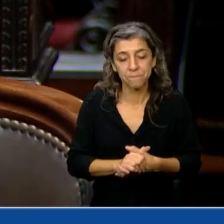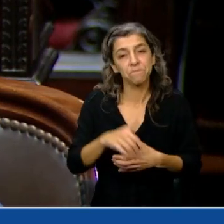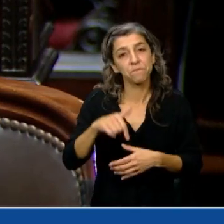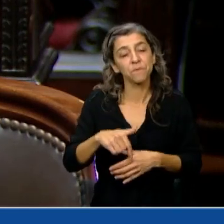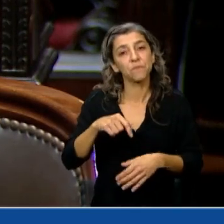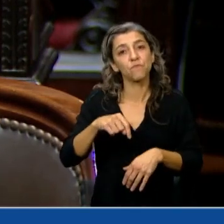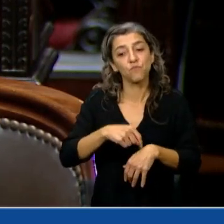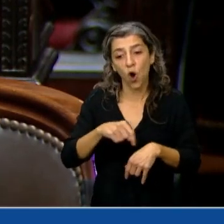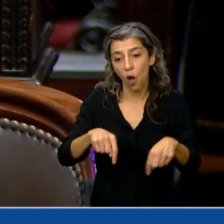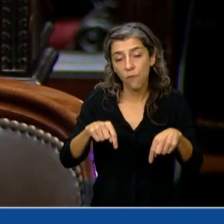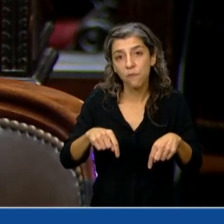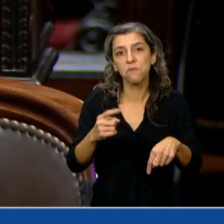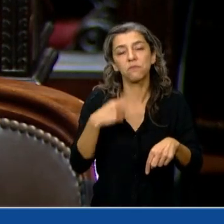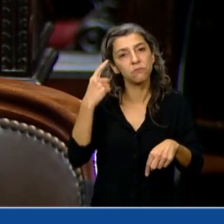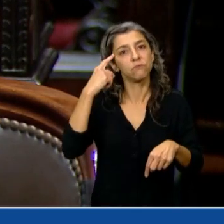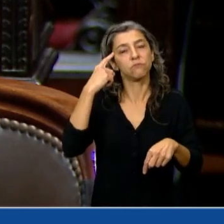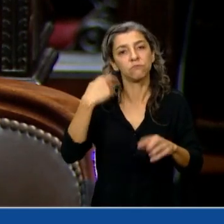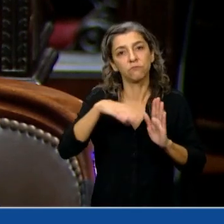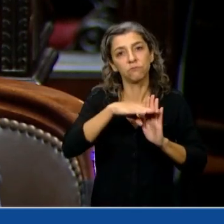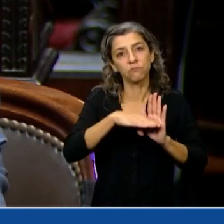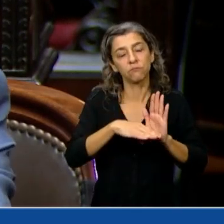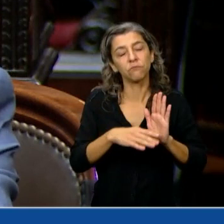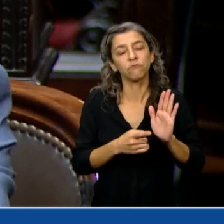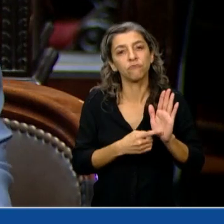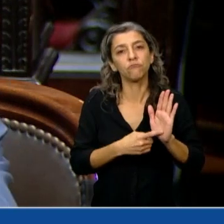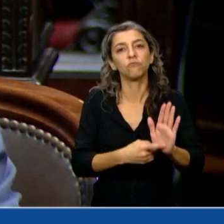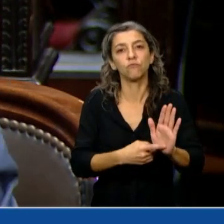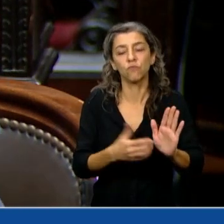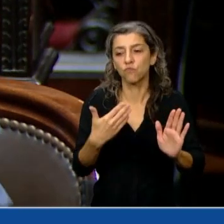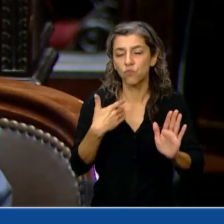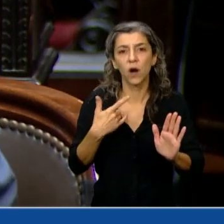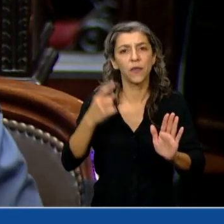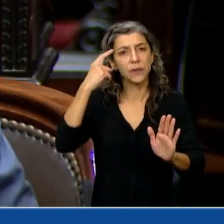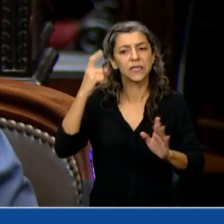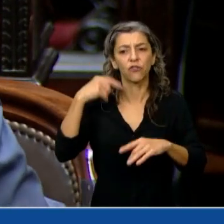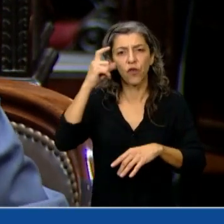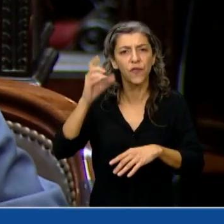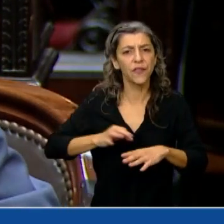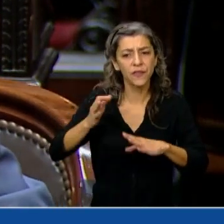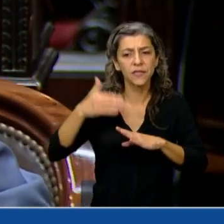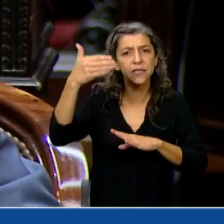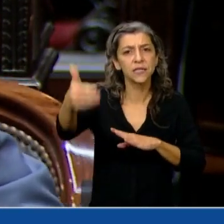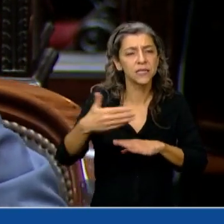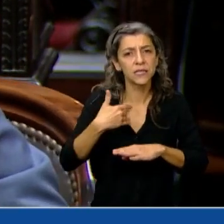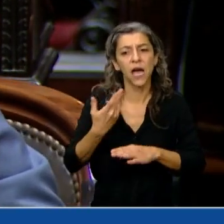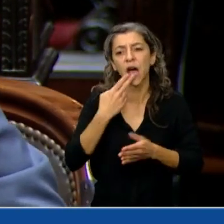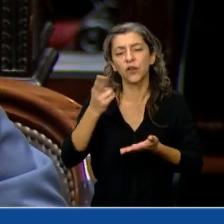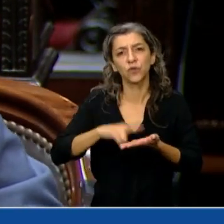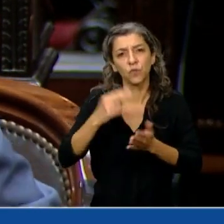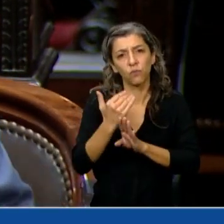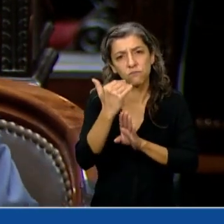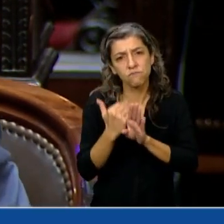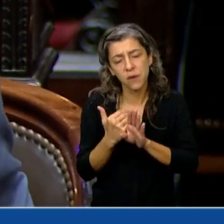promoción con 10 años de estabilidad fiscal, reducciones impositivas y otras medidas que, por